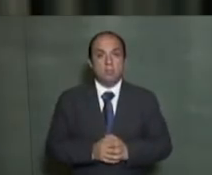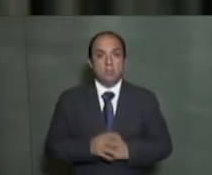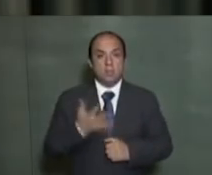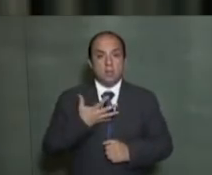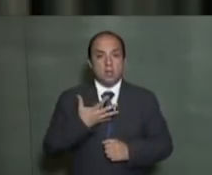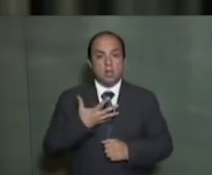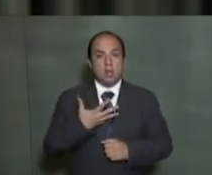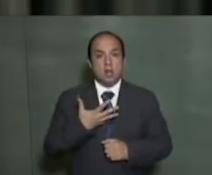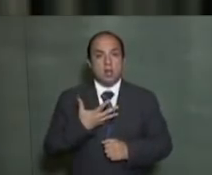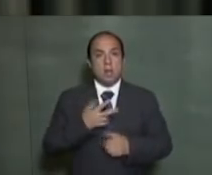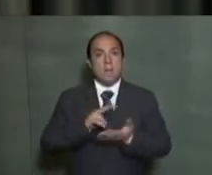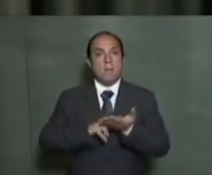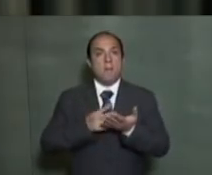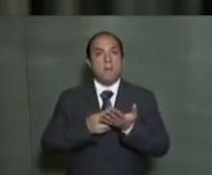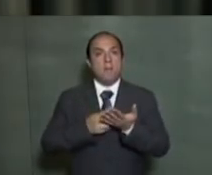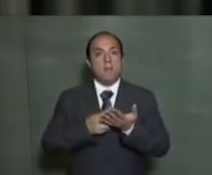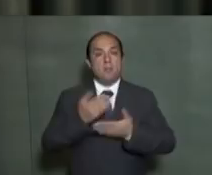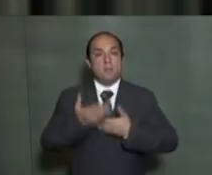en servicio a la sociedad.